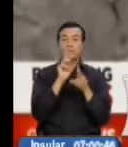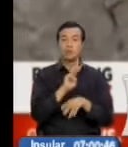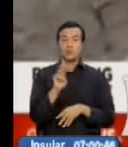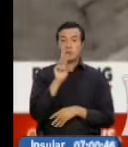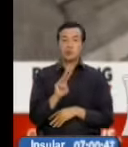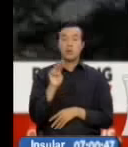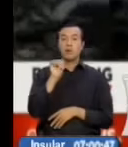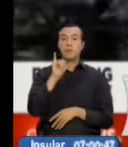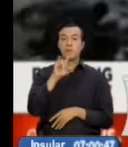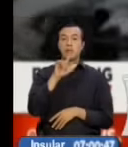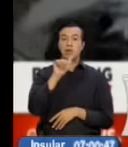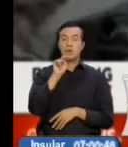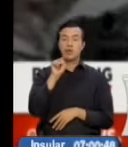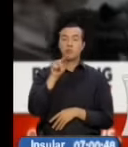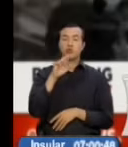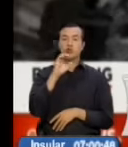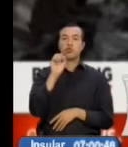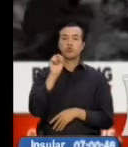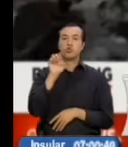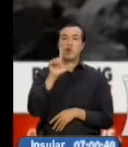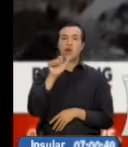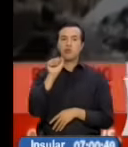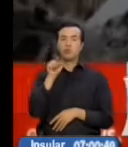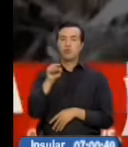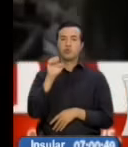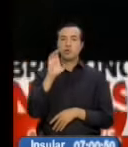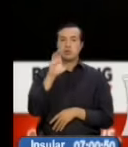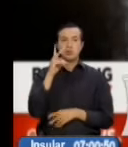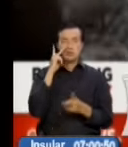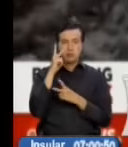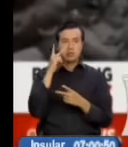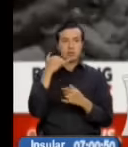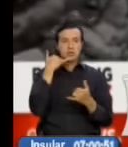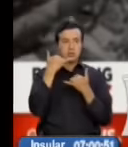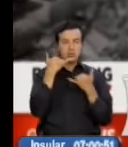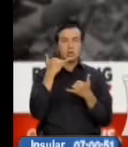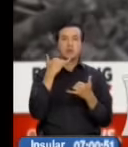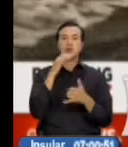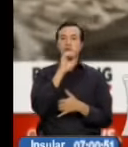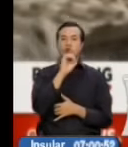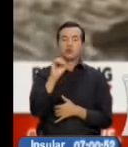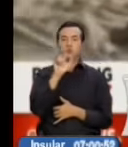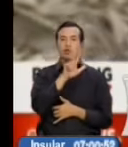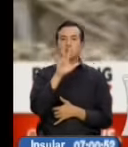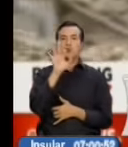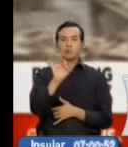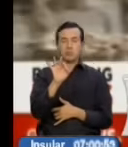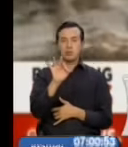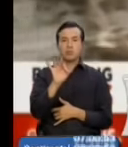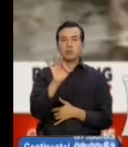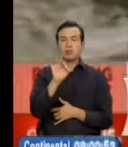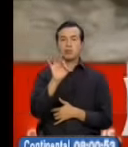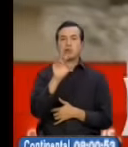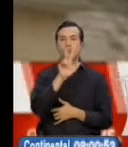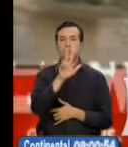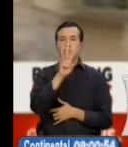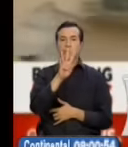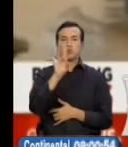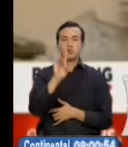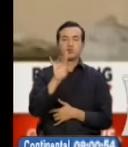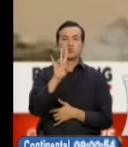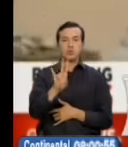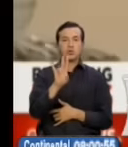es milan.consulado.gov.es. Los teléfonos están en sus pantallas. Marque 0039 y luego digite